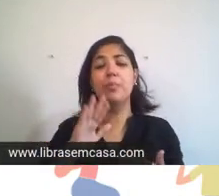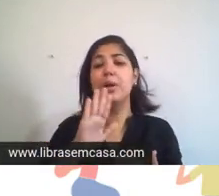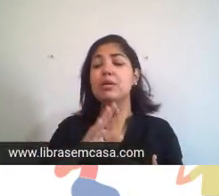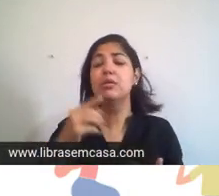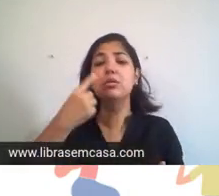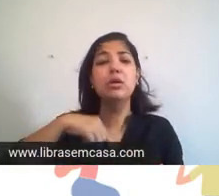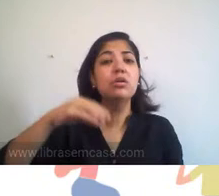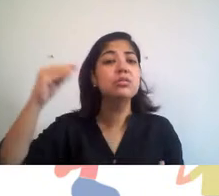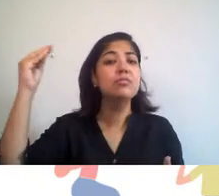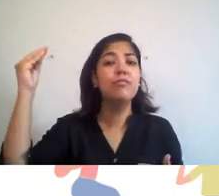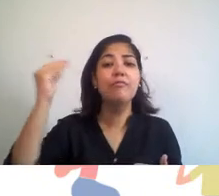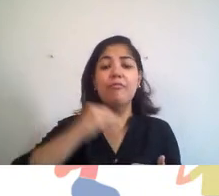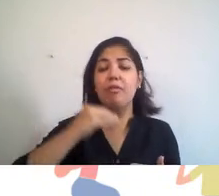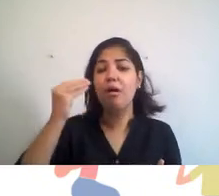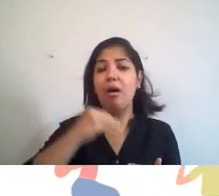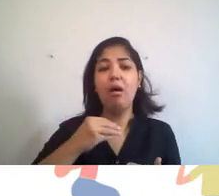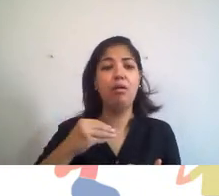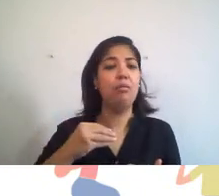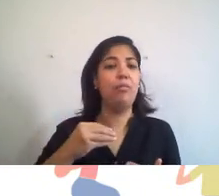estamos fallando.